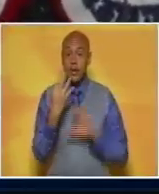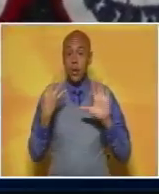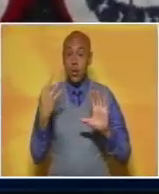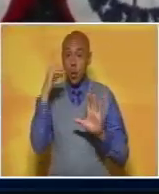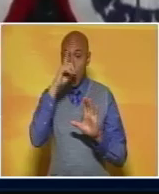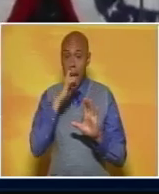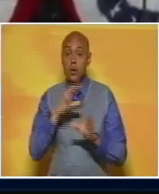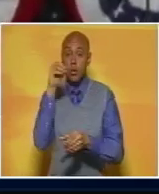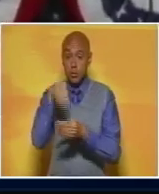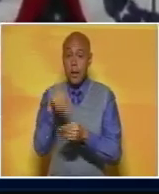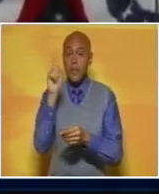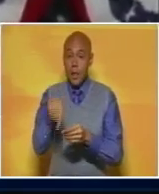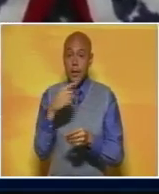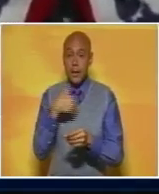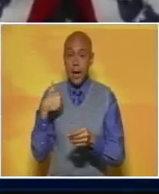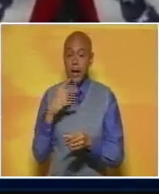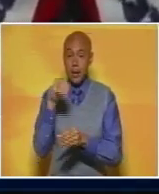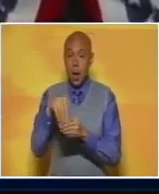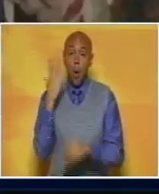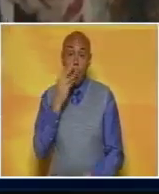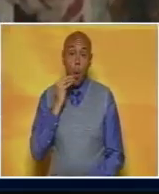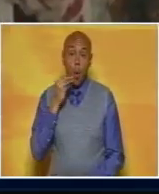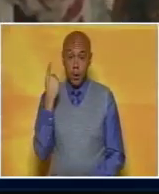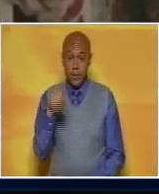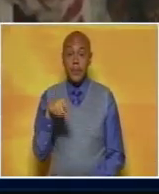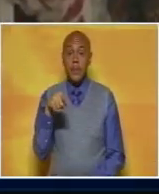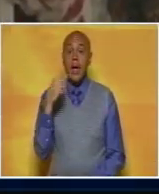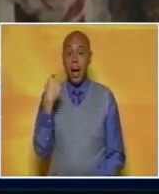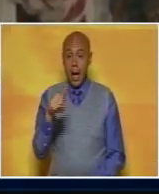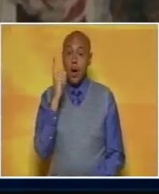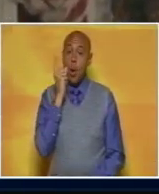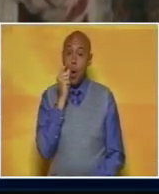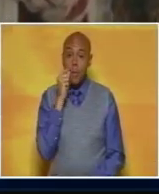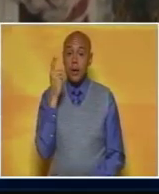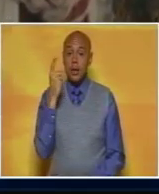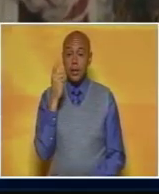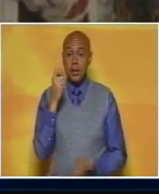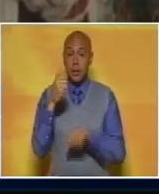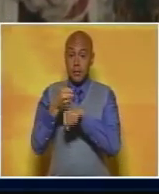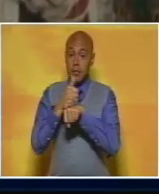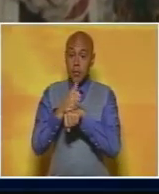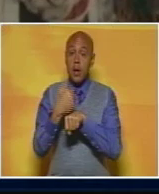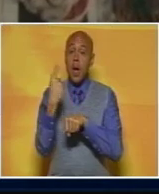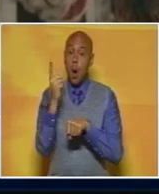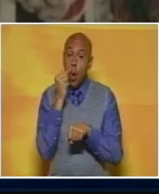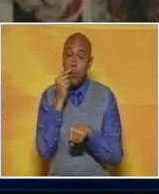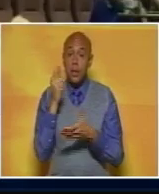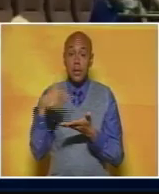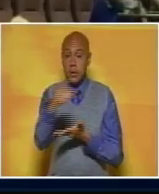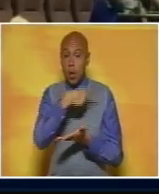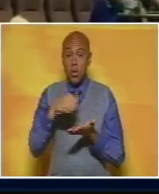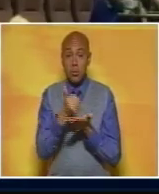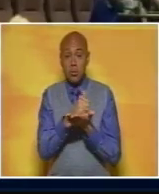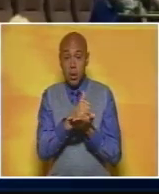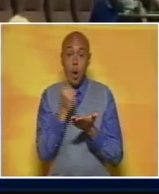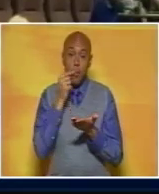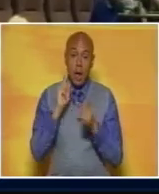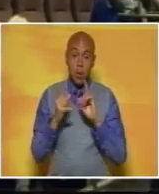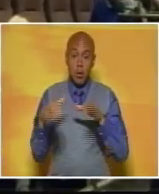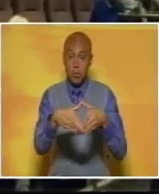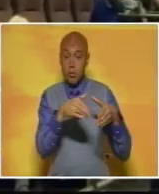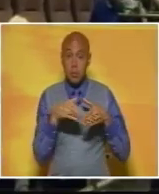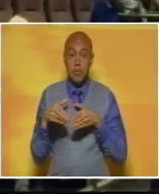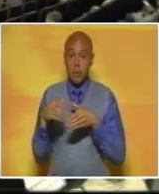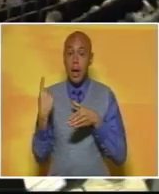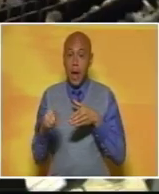el precandidato demócrata más joven y abiertamente homosexual. Se impuso en muchos de los condados rurales donde la población